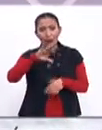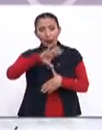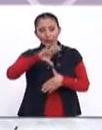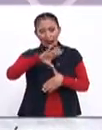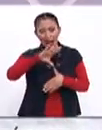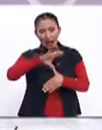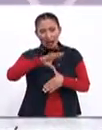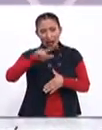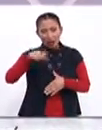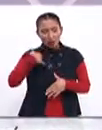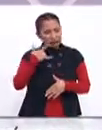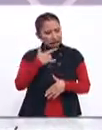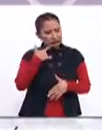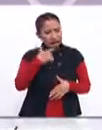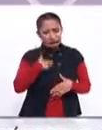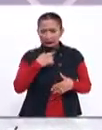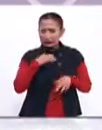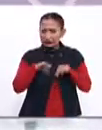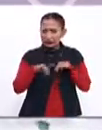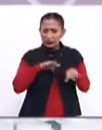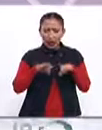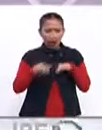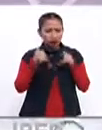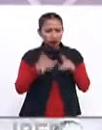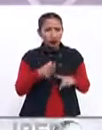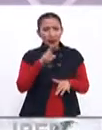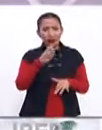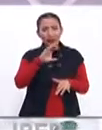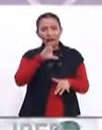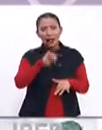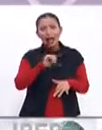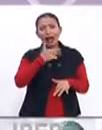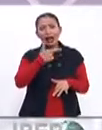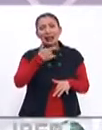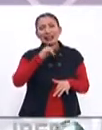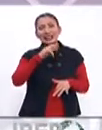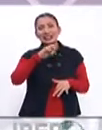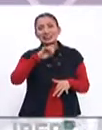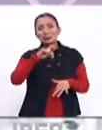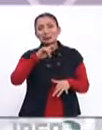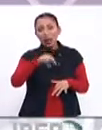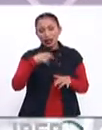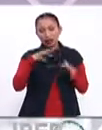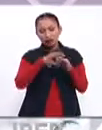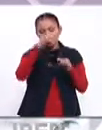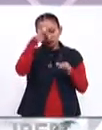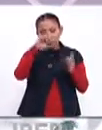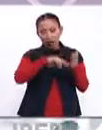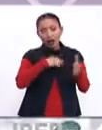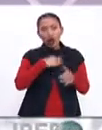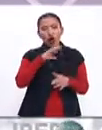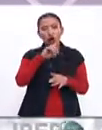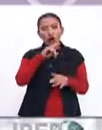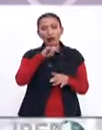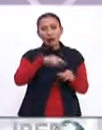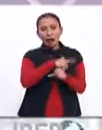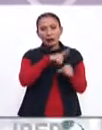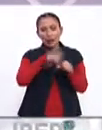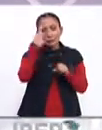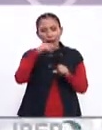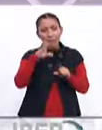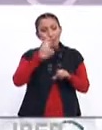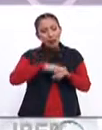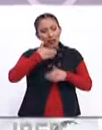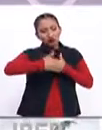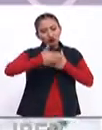iberoamericana tuvo una intensa agenda. Me refiero, por supuesto, a Rebeca Greenspan, quien firmó un convenio de colaboración con el Colegio Nacional para